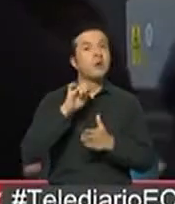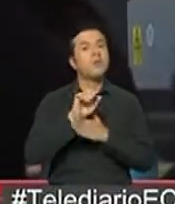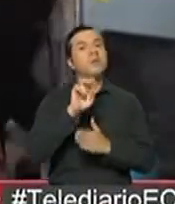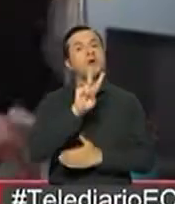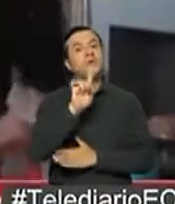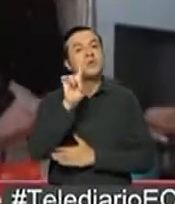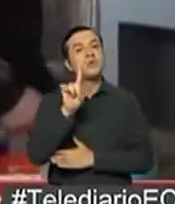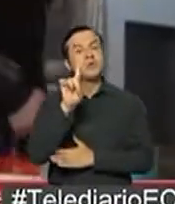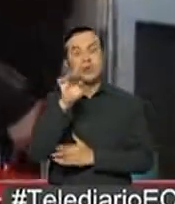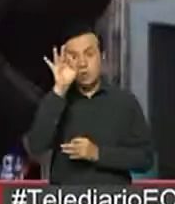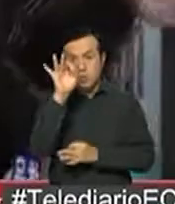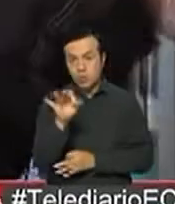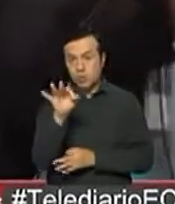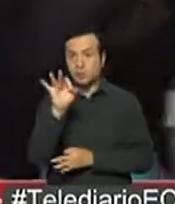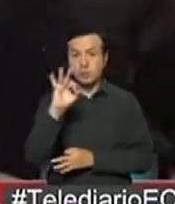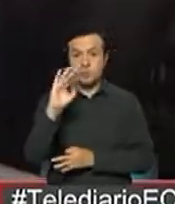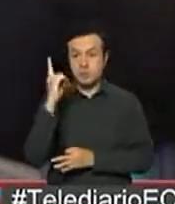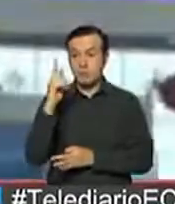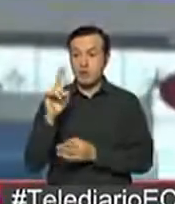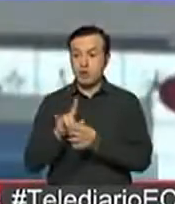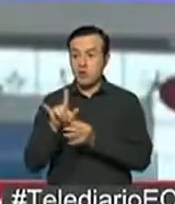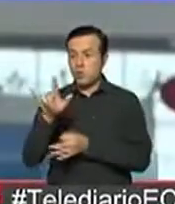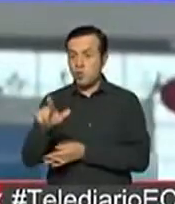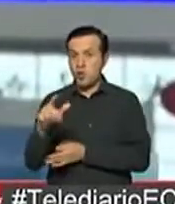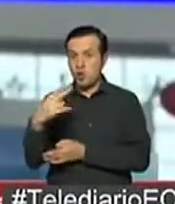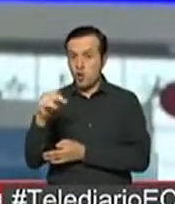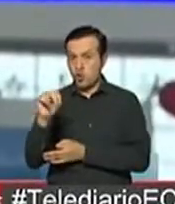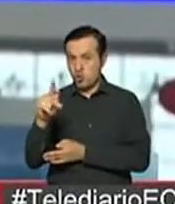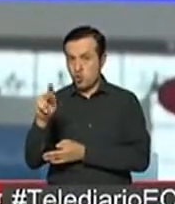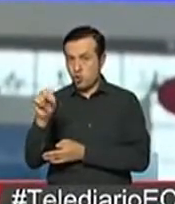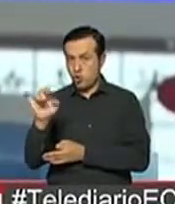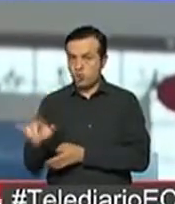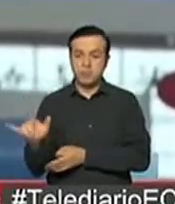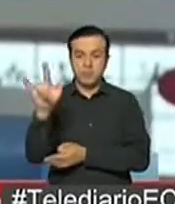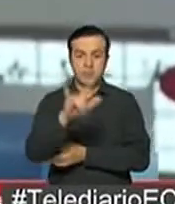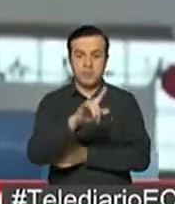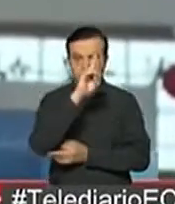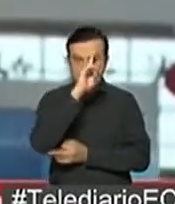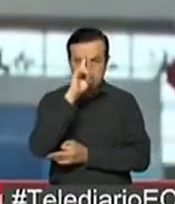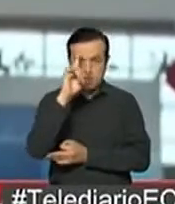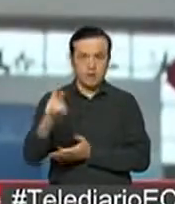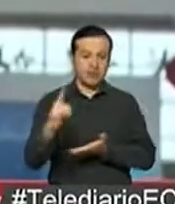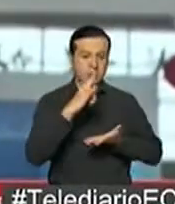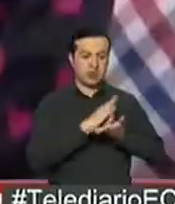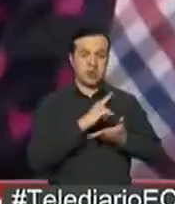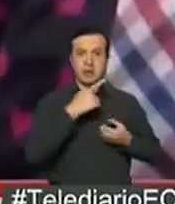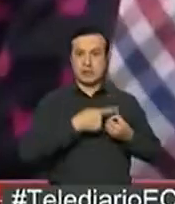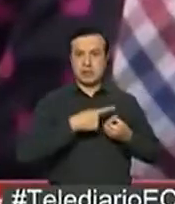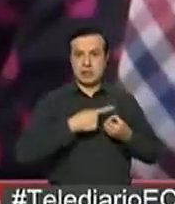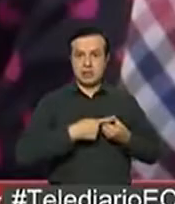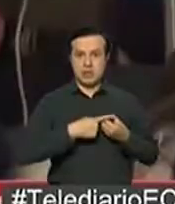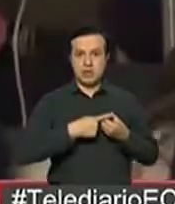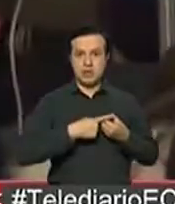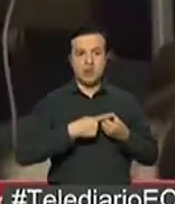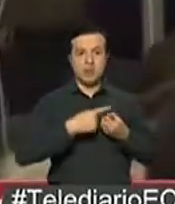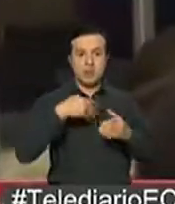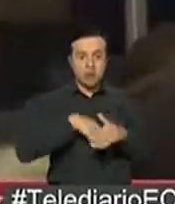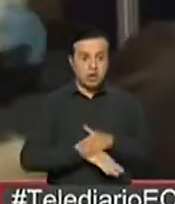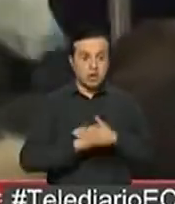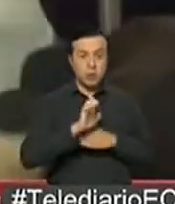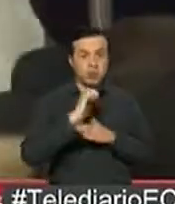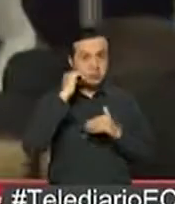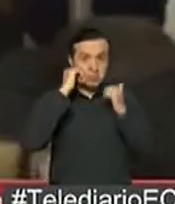después de transitar por hong kong y madrid y que días después de su arribo presentó síntomas como tos seca y fiebre